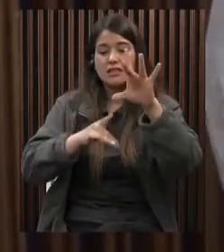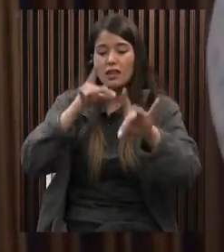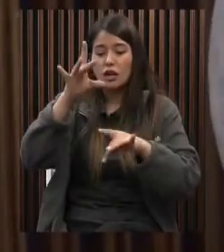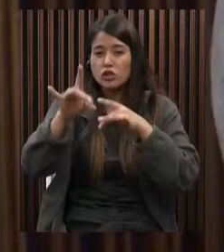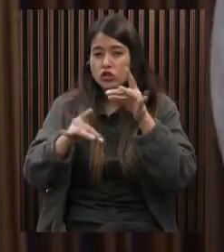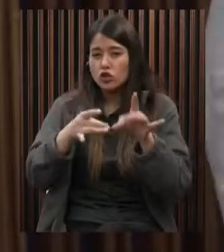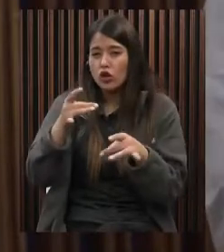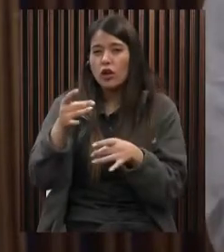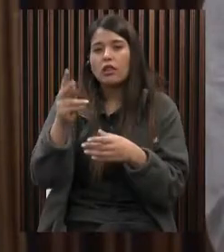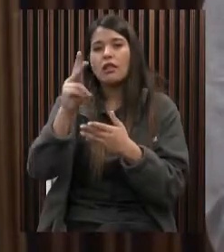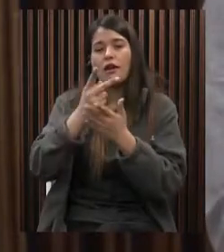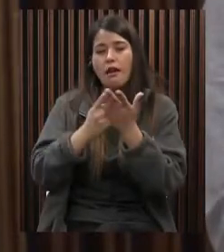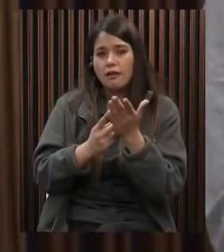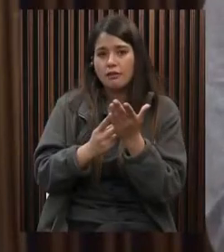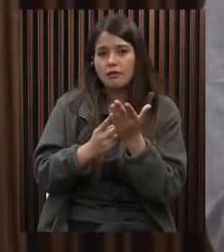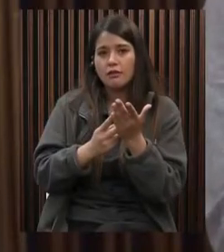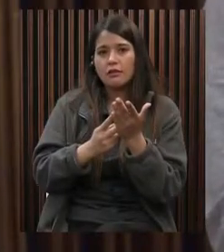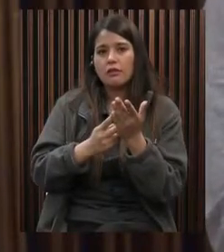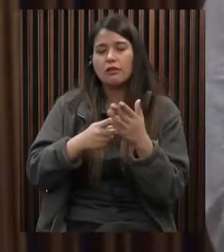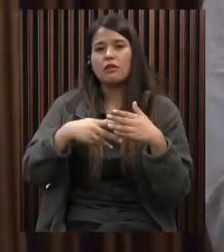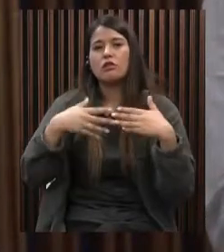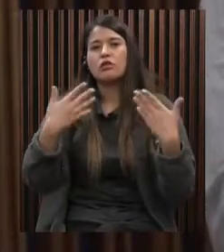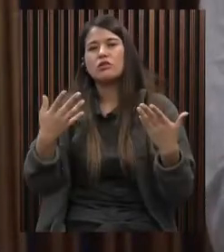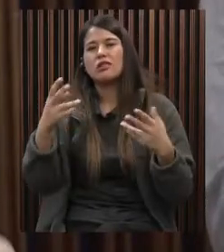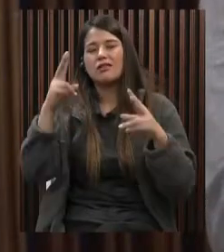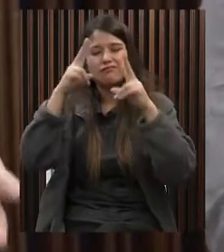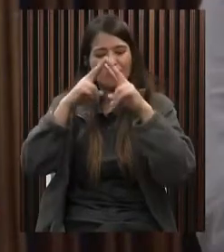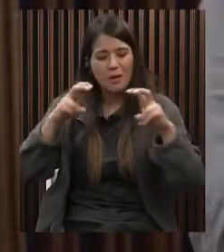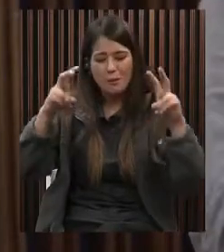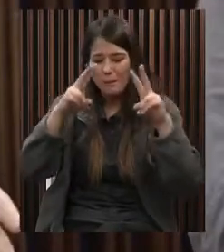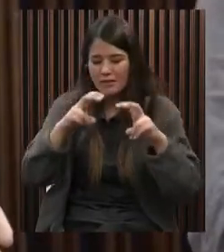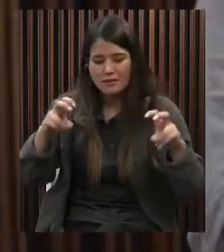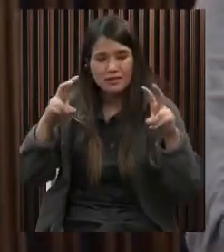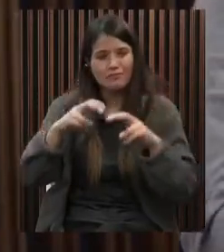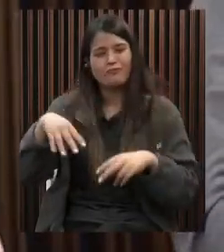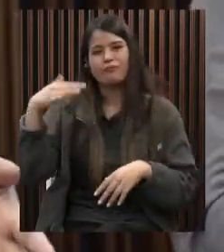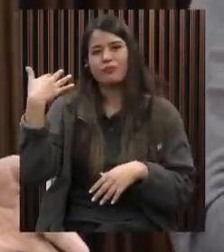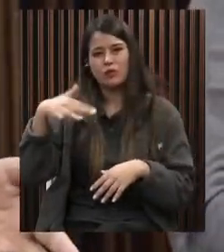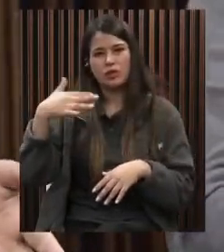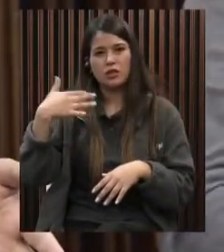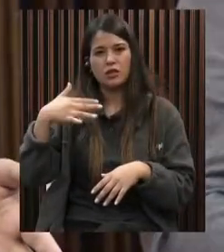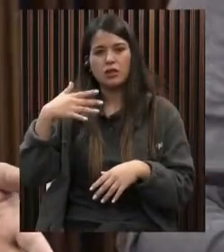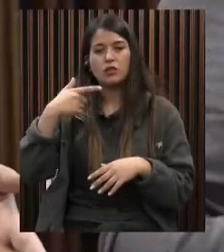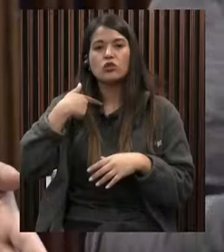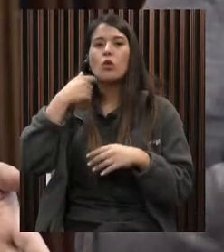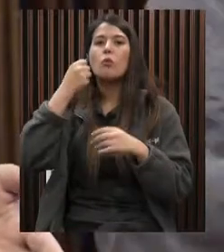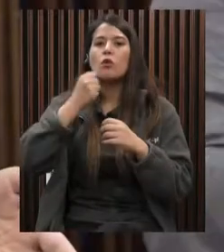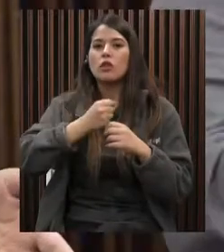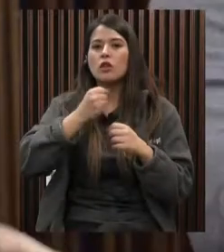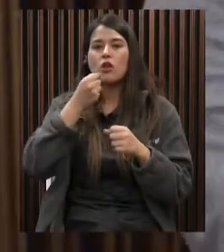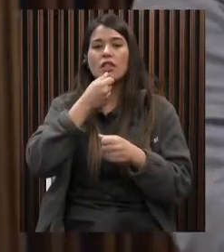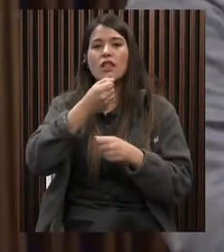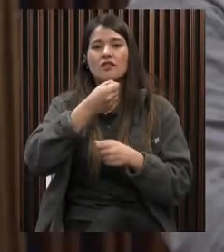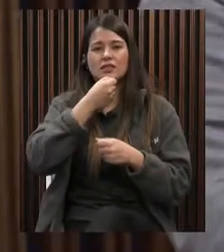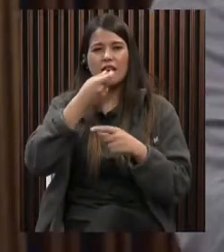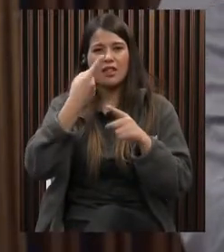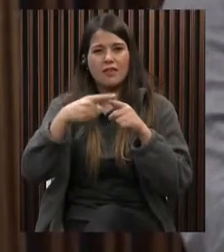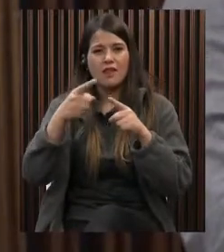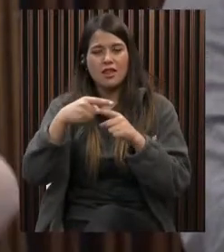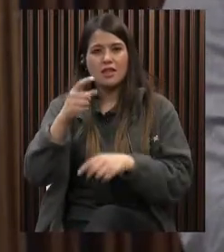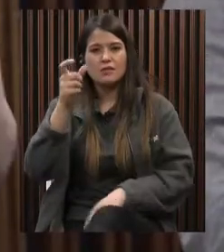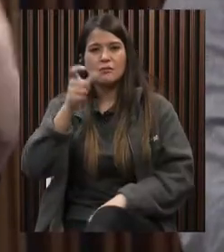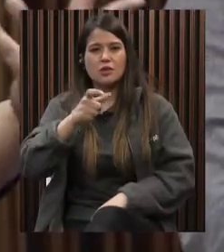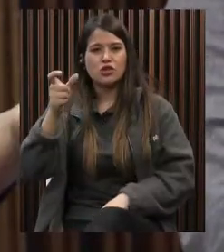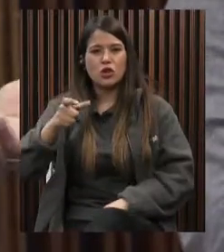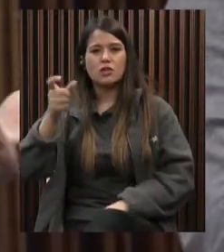miembros de personal, etcétera. Por lo tanto, hay que investigar. En mi área de investigación, he podido entrevistar a distintas personas con discapacidad y